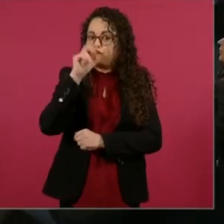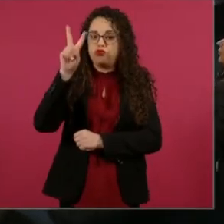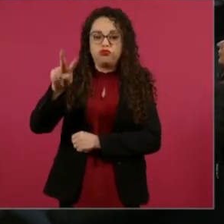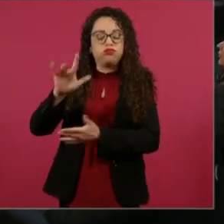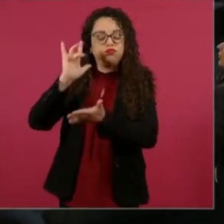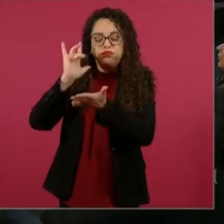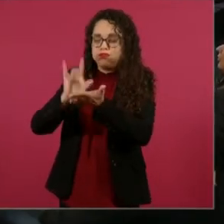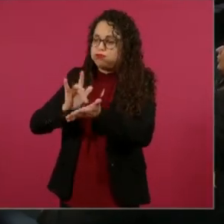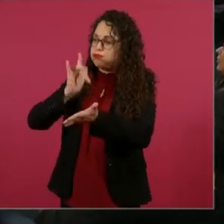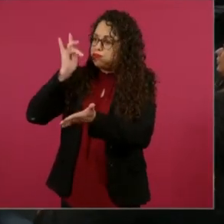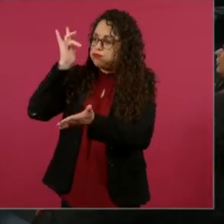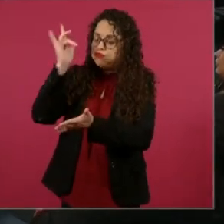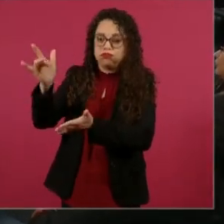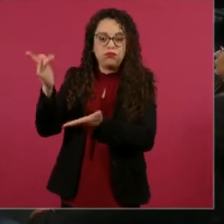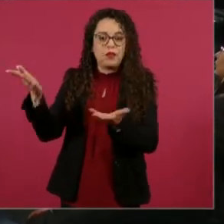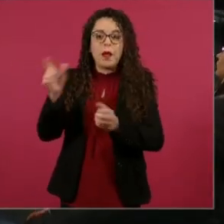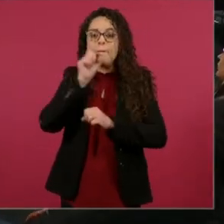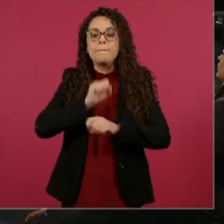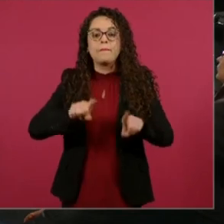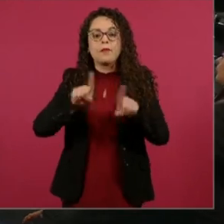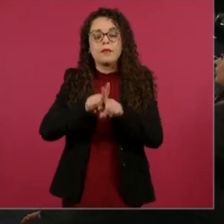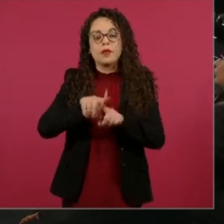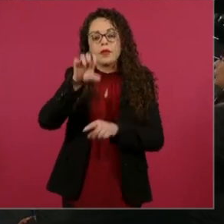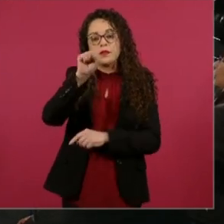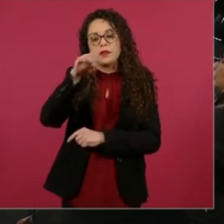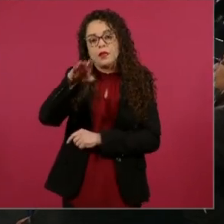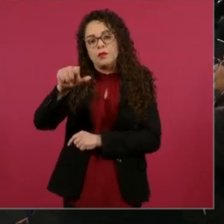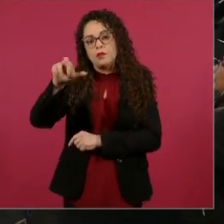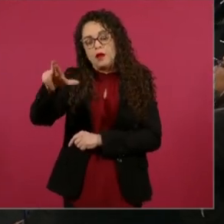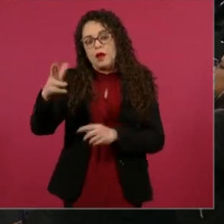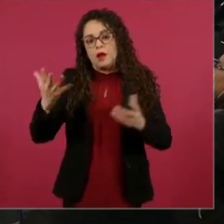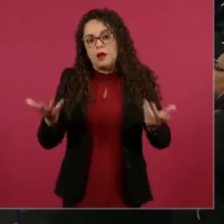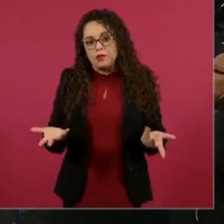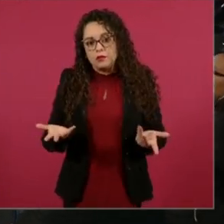Marina. ¿Cómo controlamos los puertos?